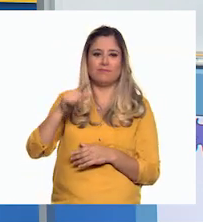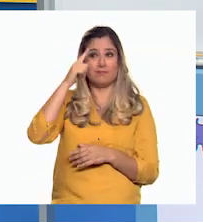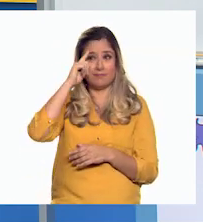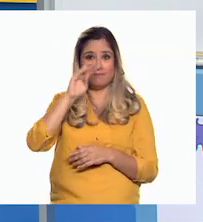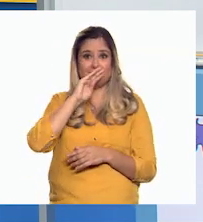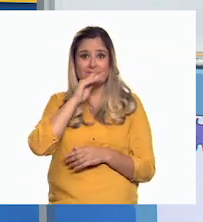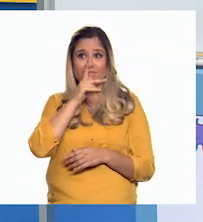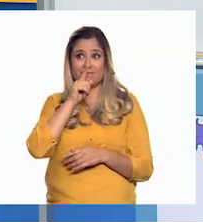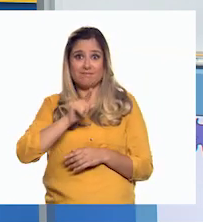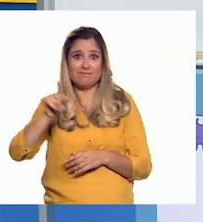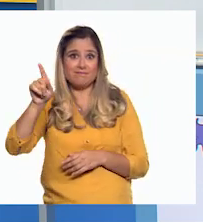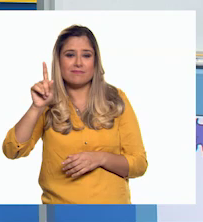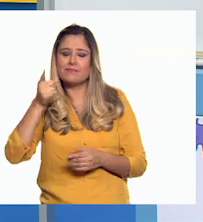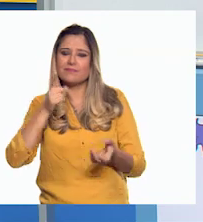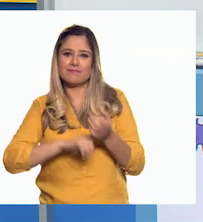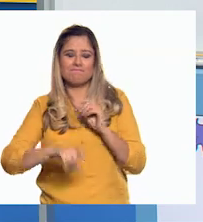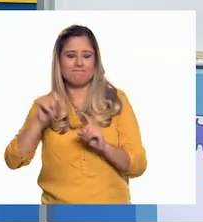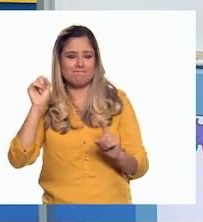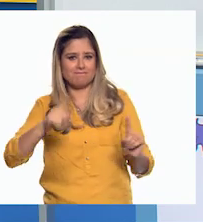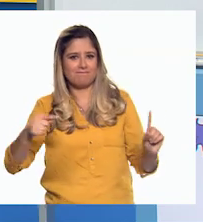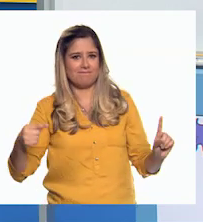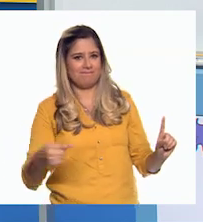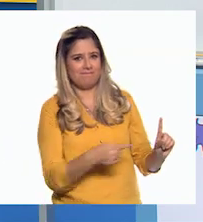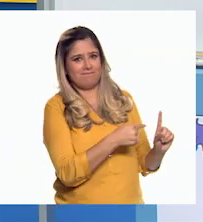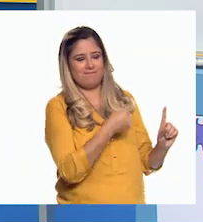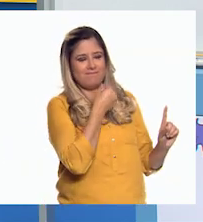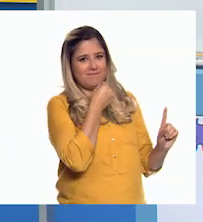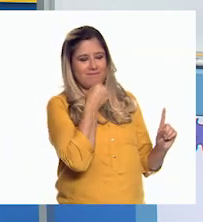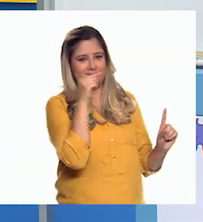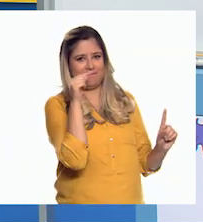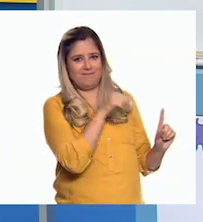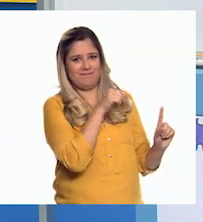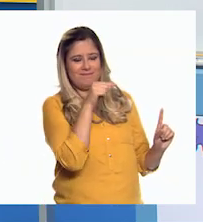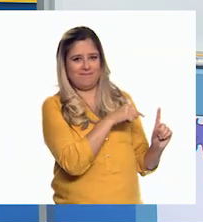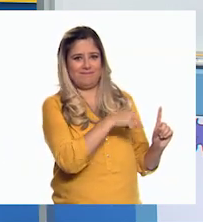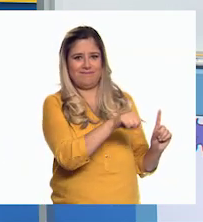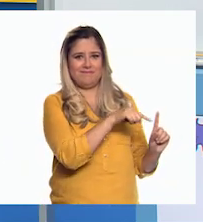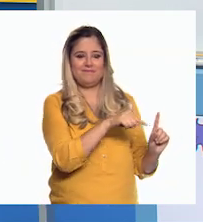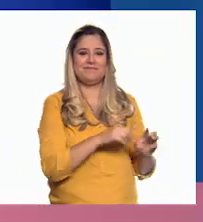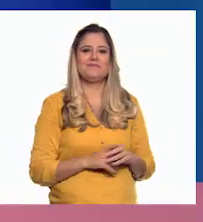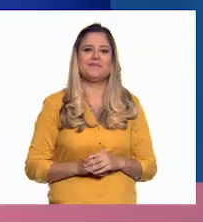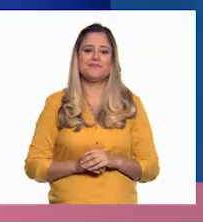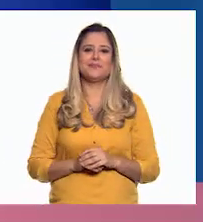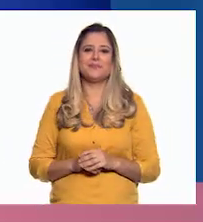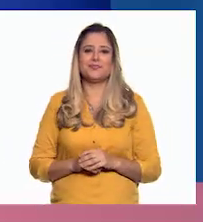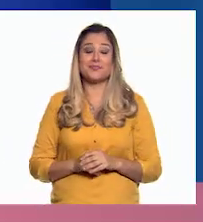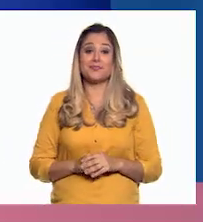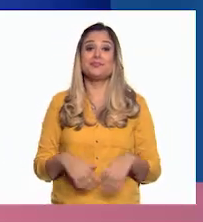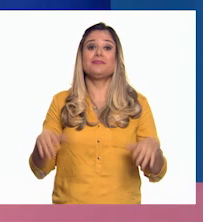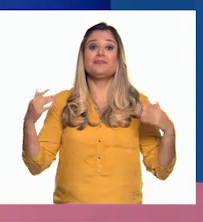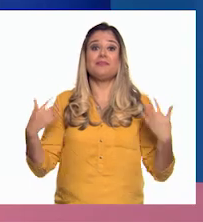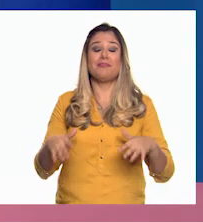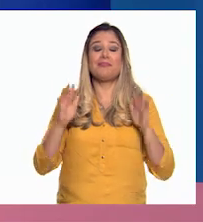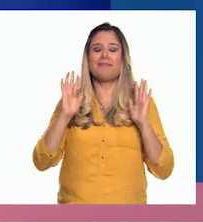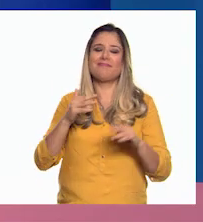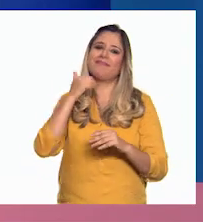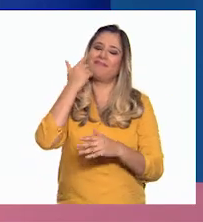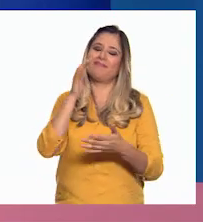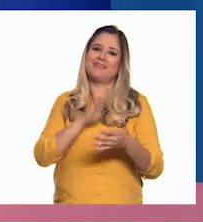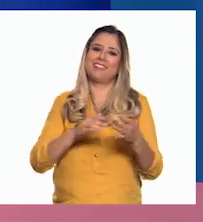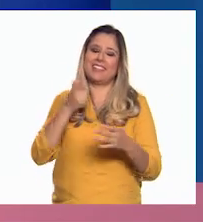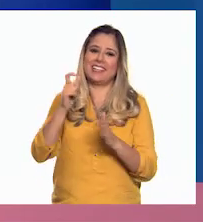las mamás y los papás, pero que en realidad es para ellas y ellos. Órale, ya quiero leer ese